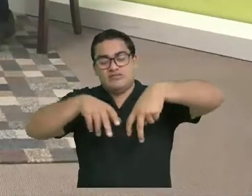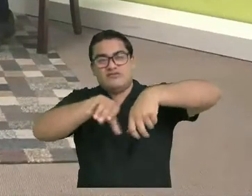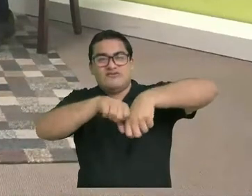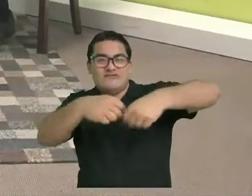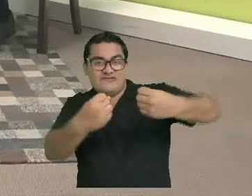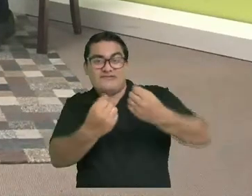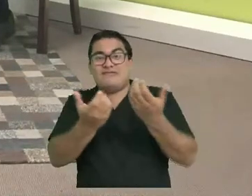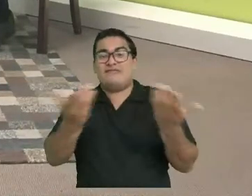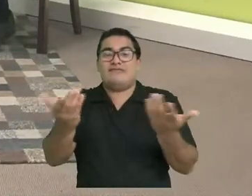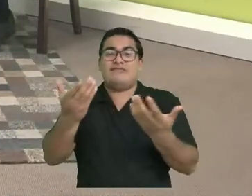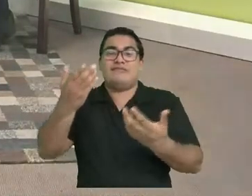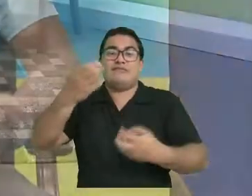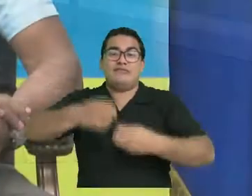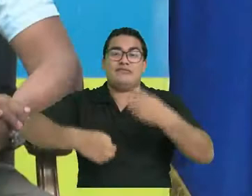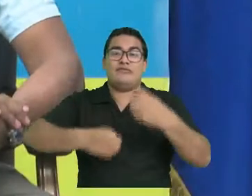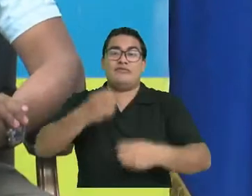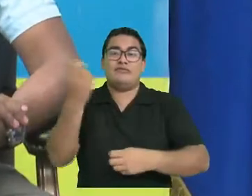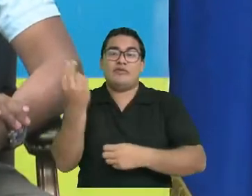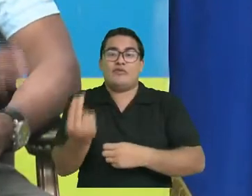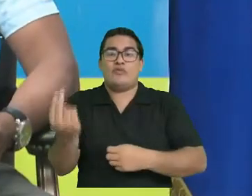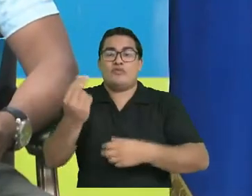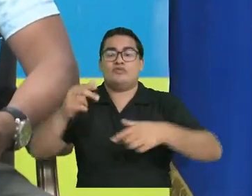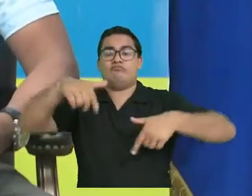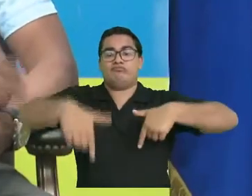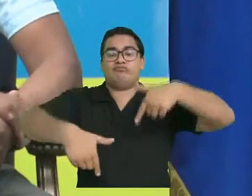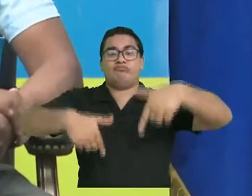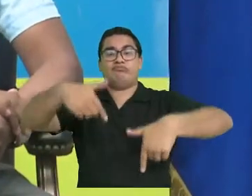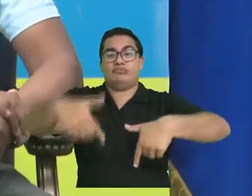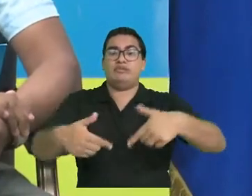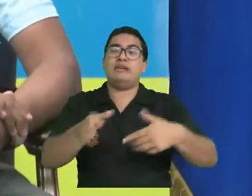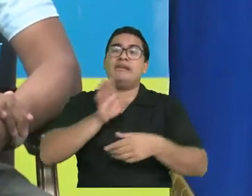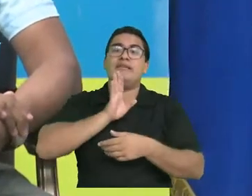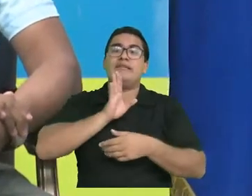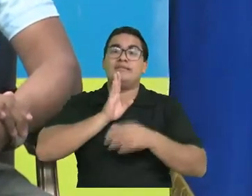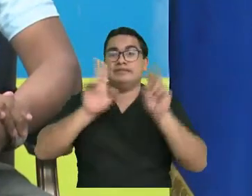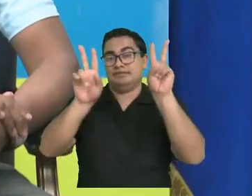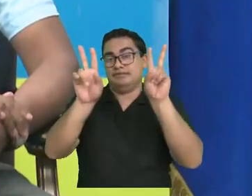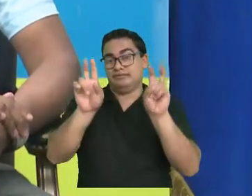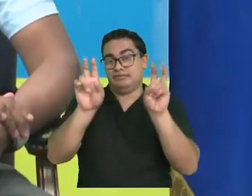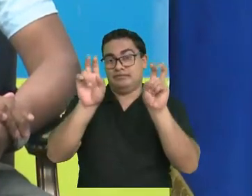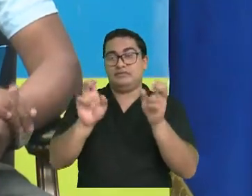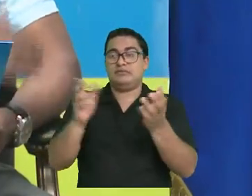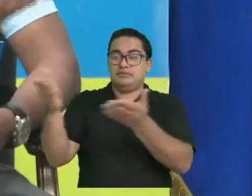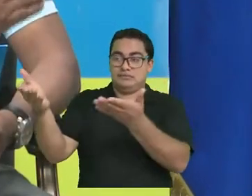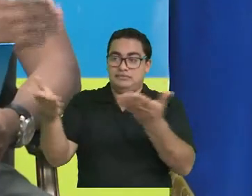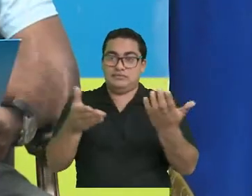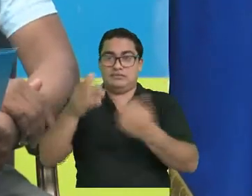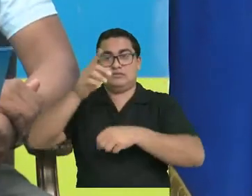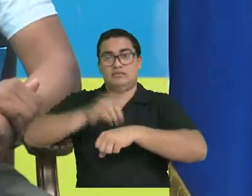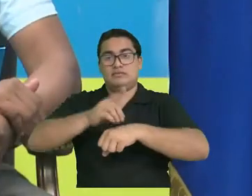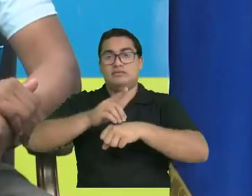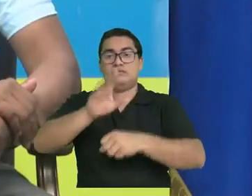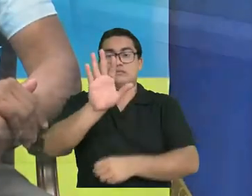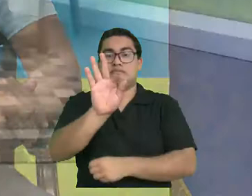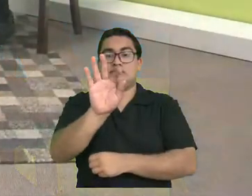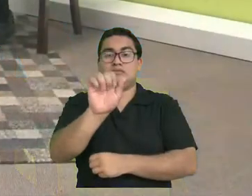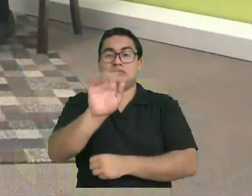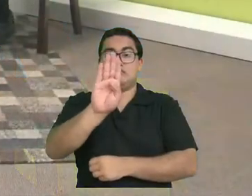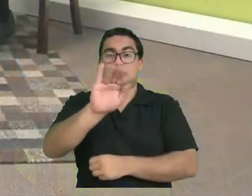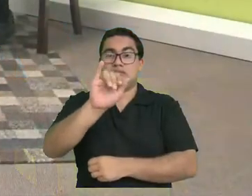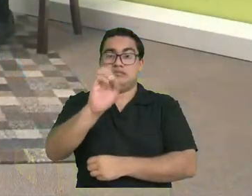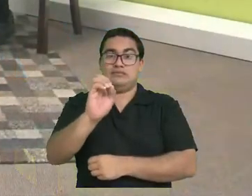ocasionar por el uso prolongado de los tacones. Para hablar de este tema hemos invitado al doctor Fabio Merlo, quien es